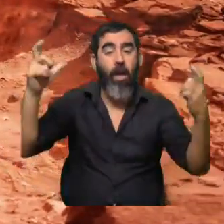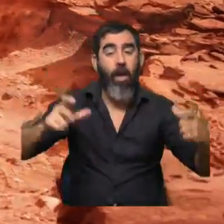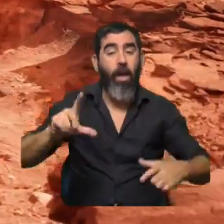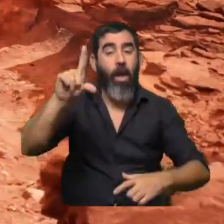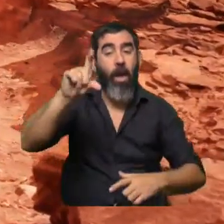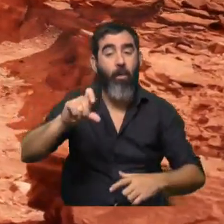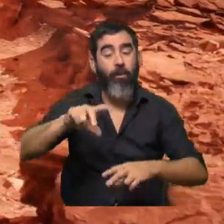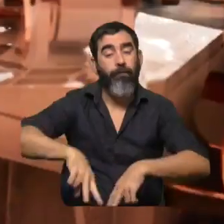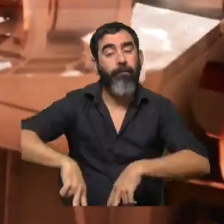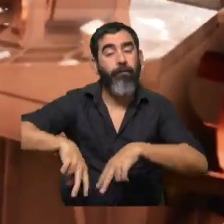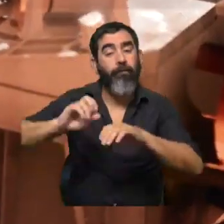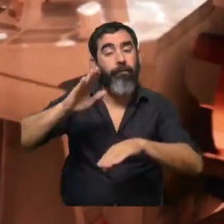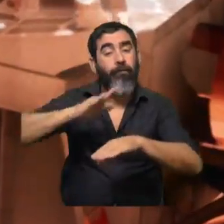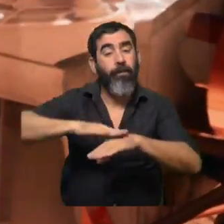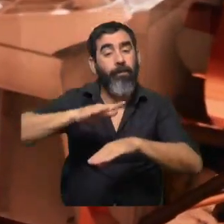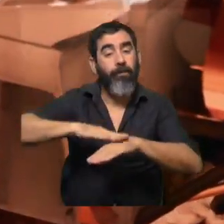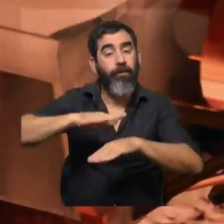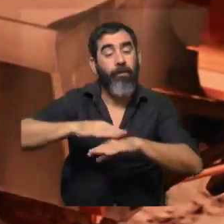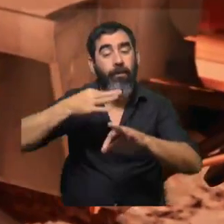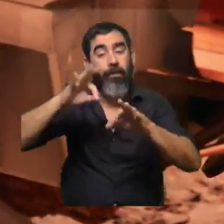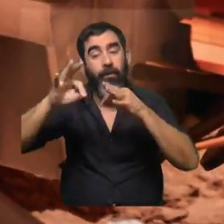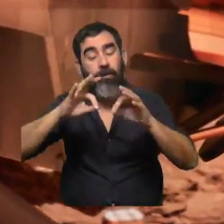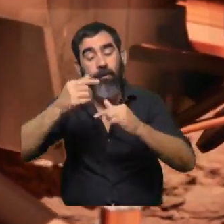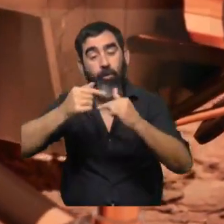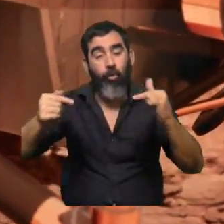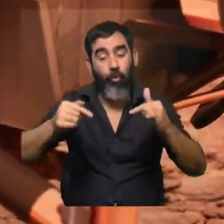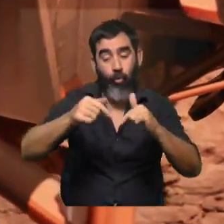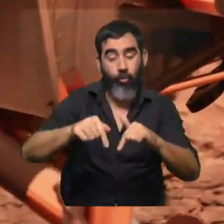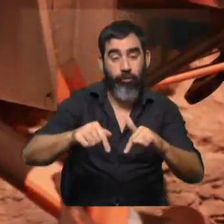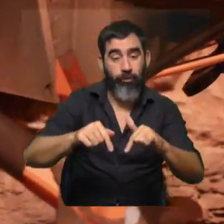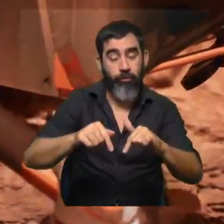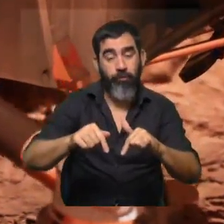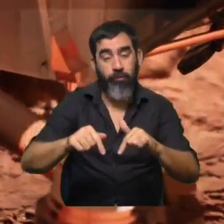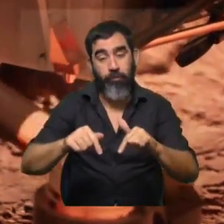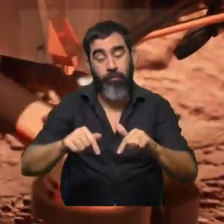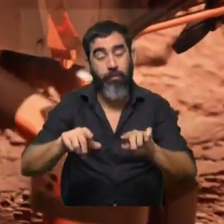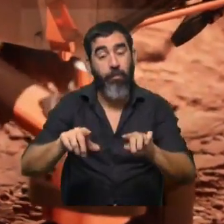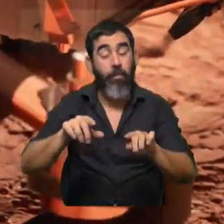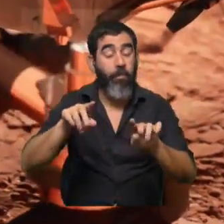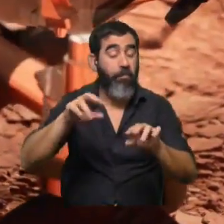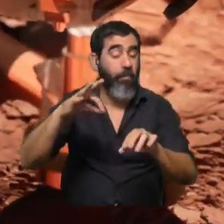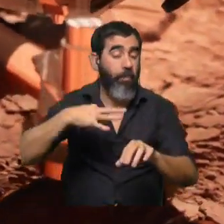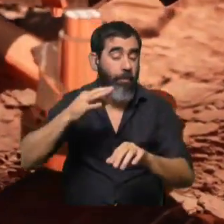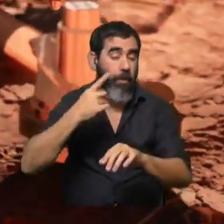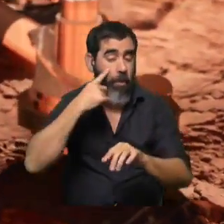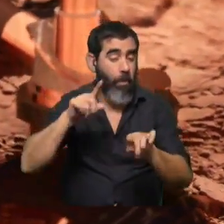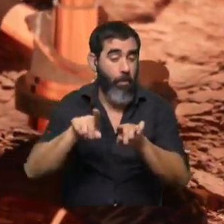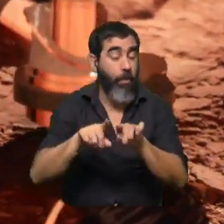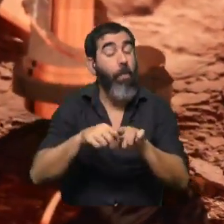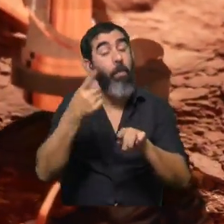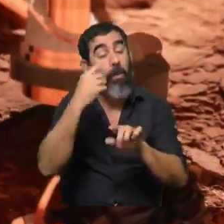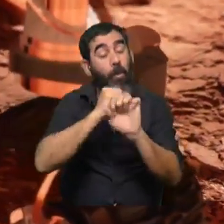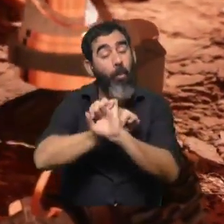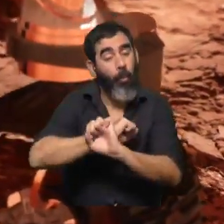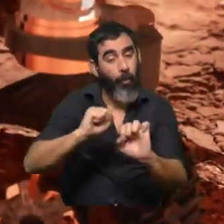Los investigadores a cargo de la misión detallaron que los compuestos orgánicos son los componentes moleculares de la vida como la conocemos, pero también